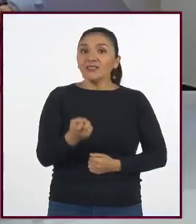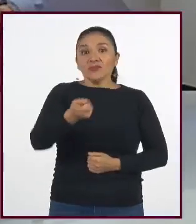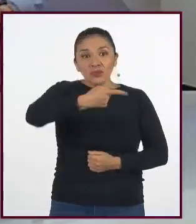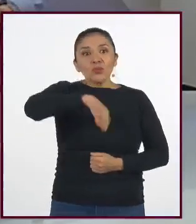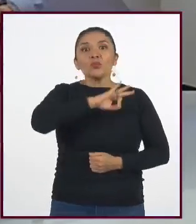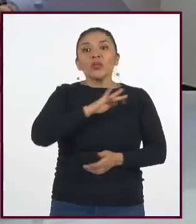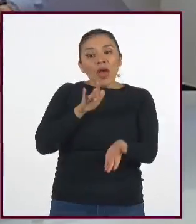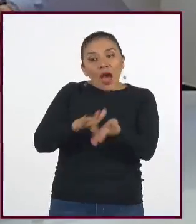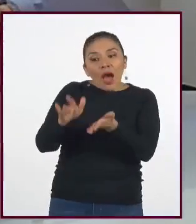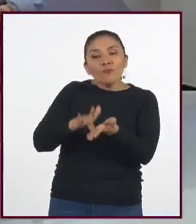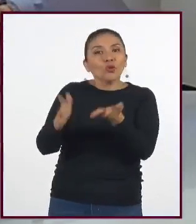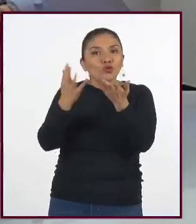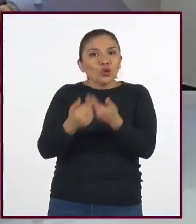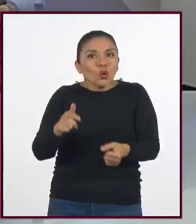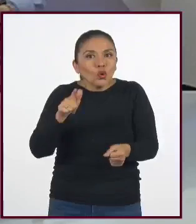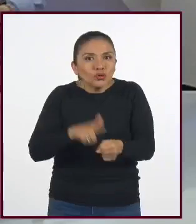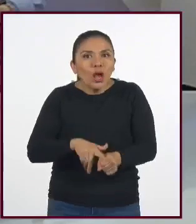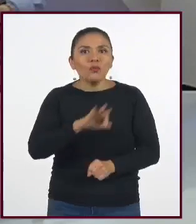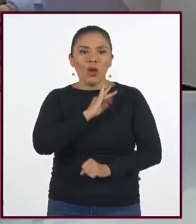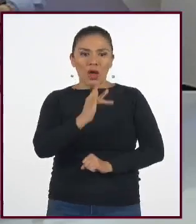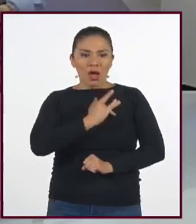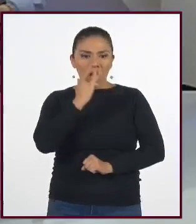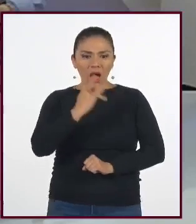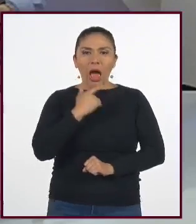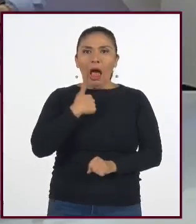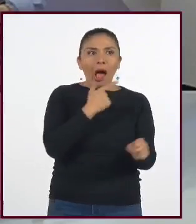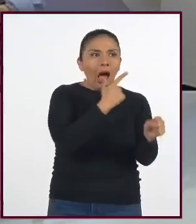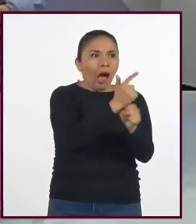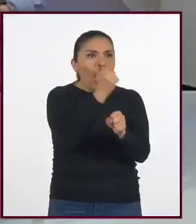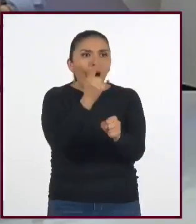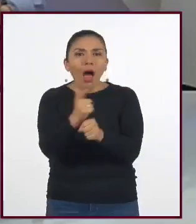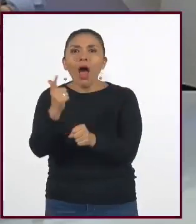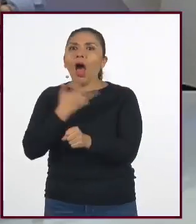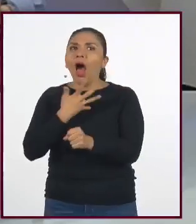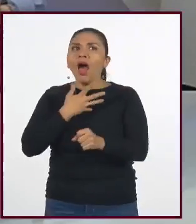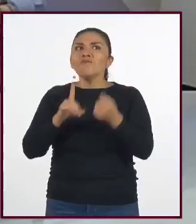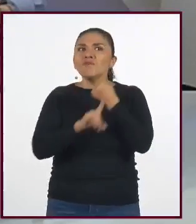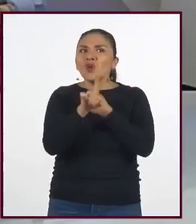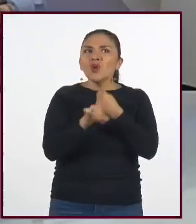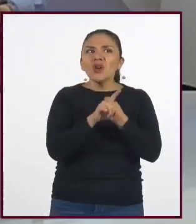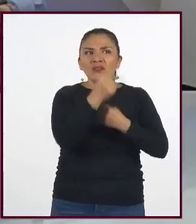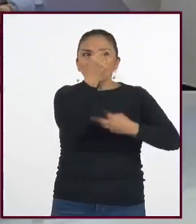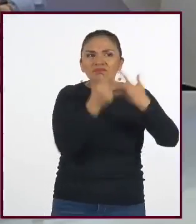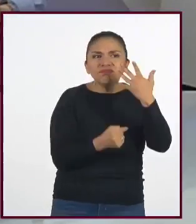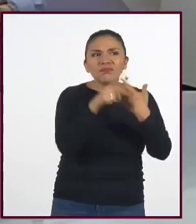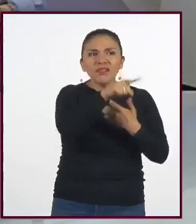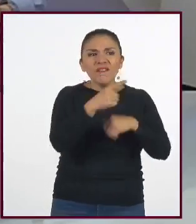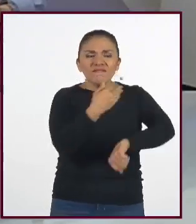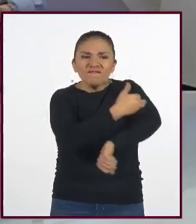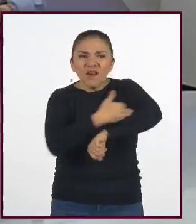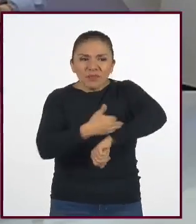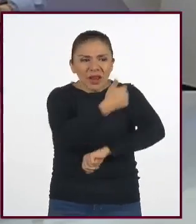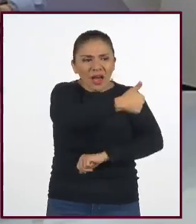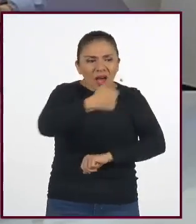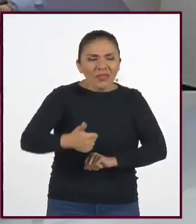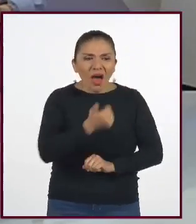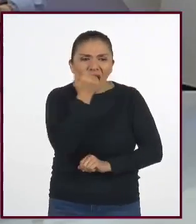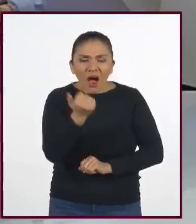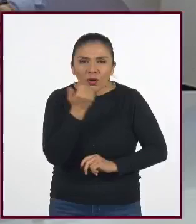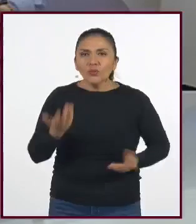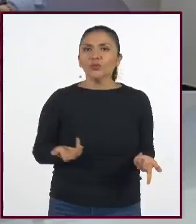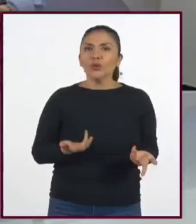apoyo social, donde pueden identificar estos factores que hay dentro de la familia, del alumno.